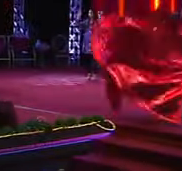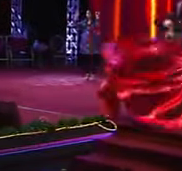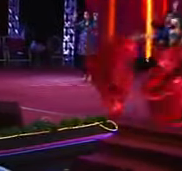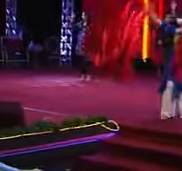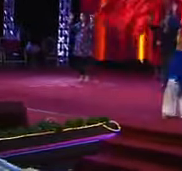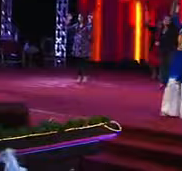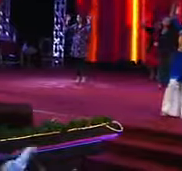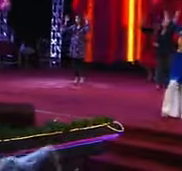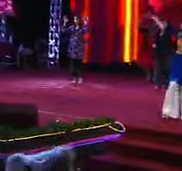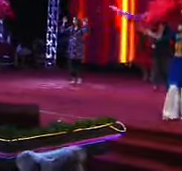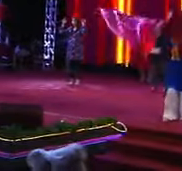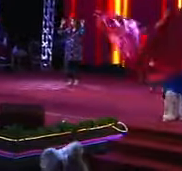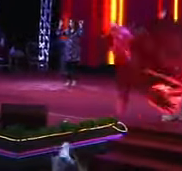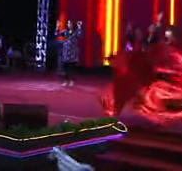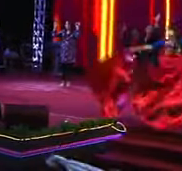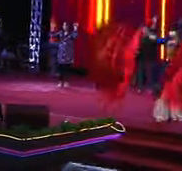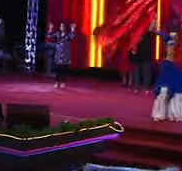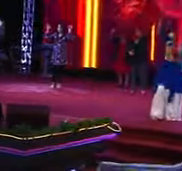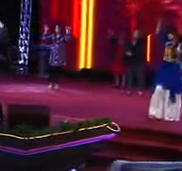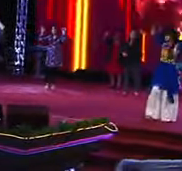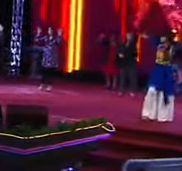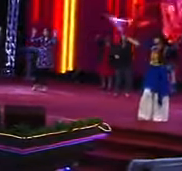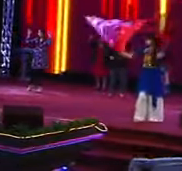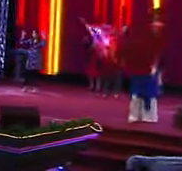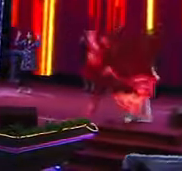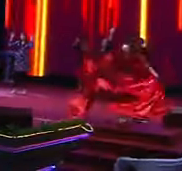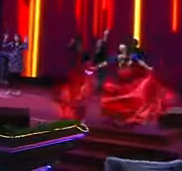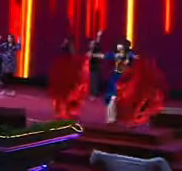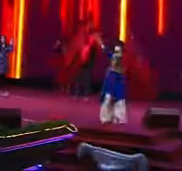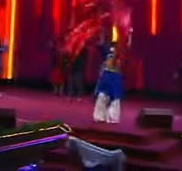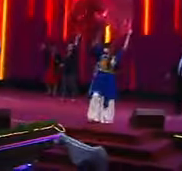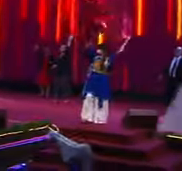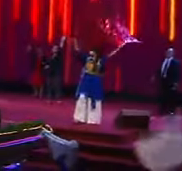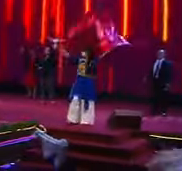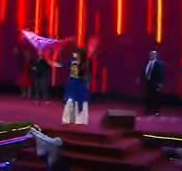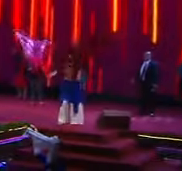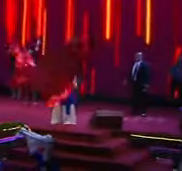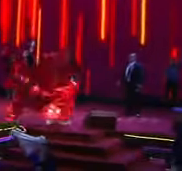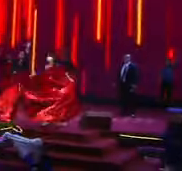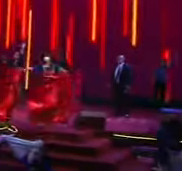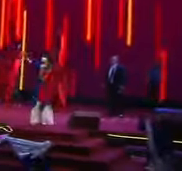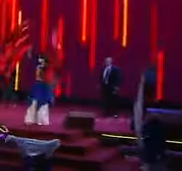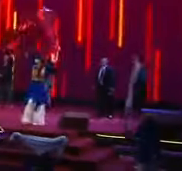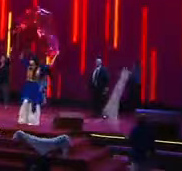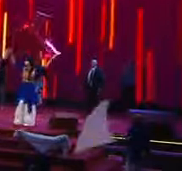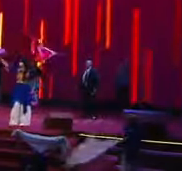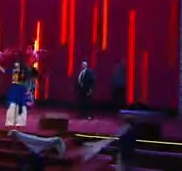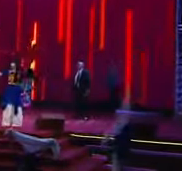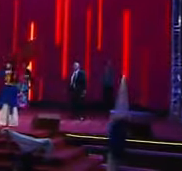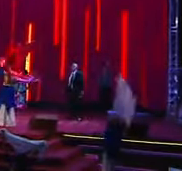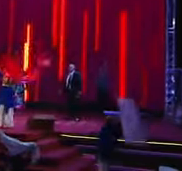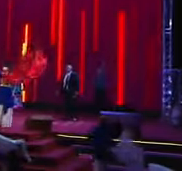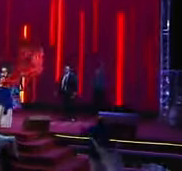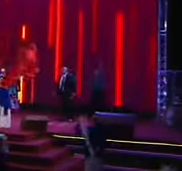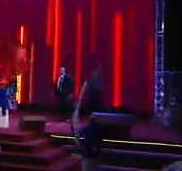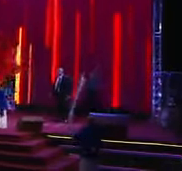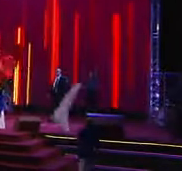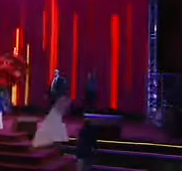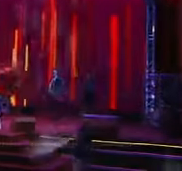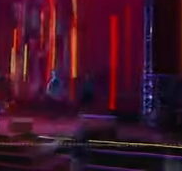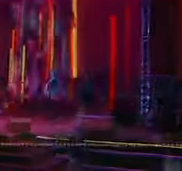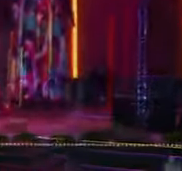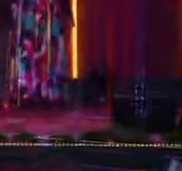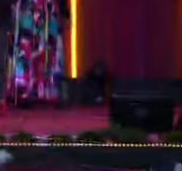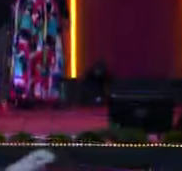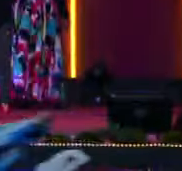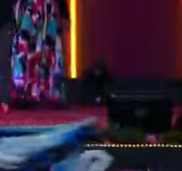está sobre la roca, sobre la... ¿Dónde está la mano de esa gente que dice, esos hermanos, esas hermanas